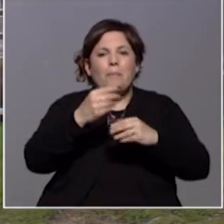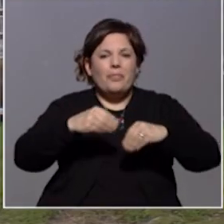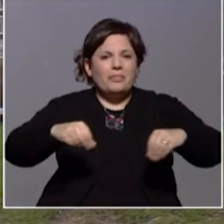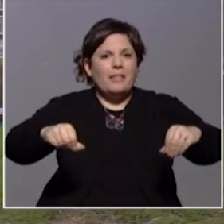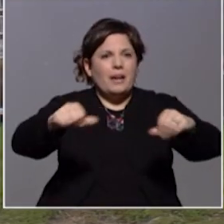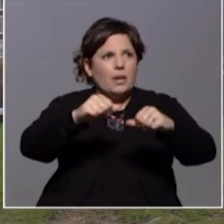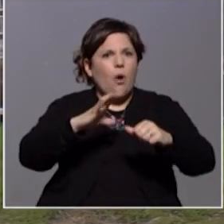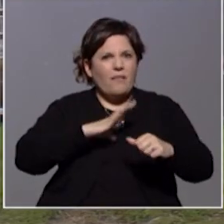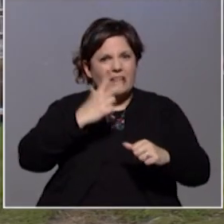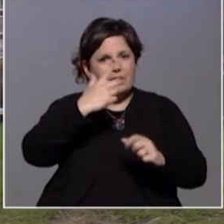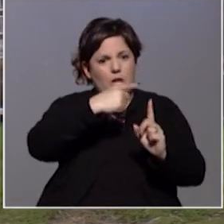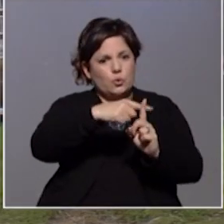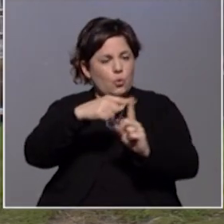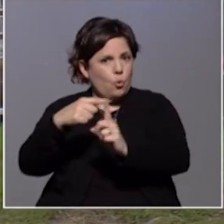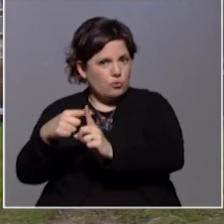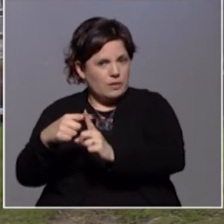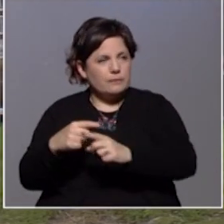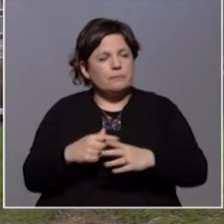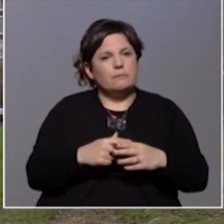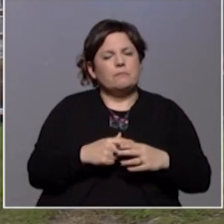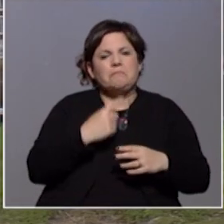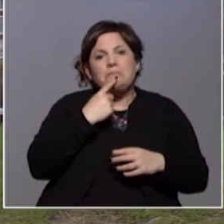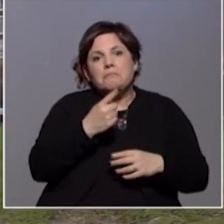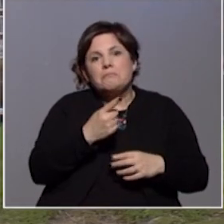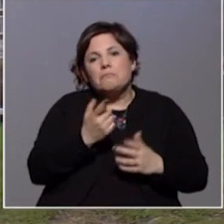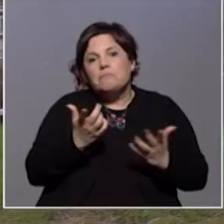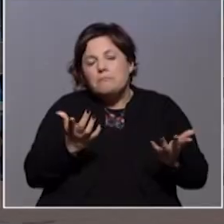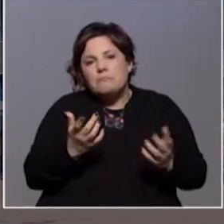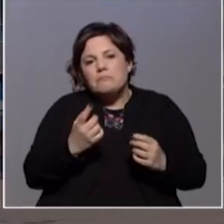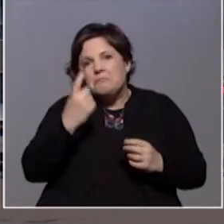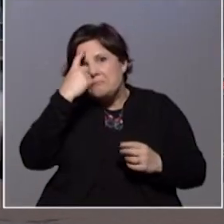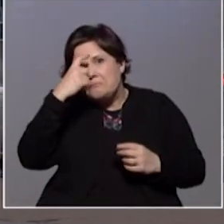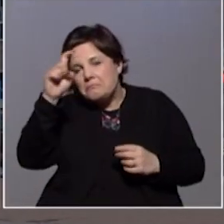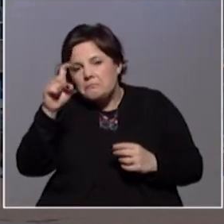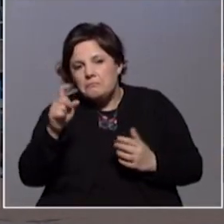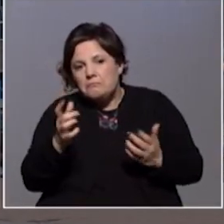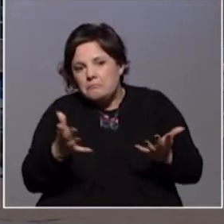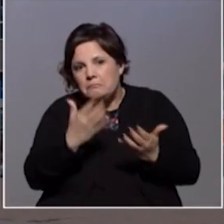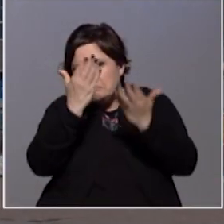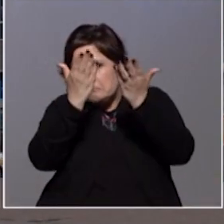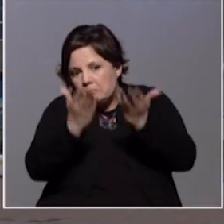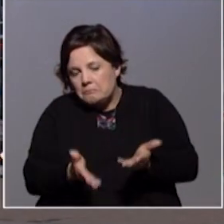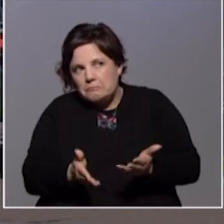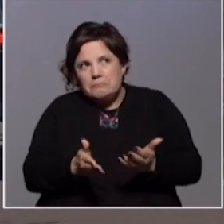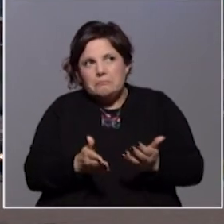había realmente tres cruces acá, ¿no? Que eran seguramente o de algunas personas que